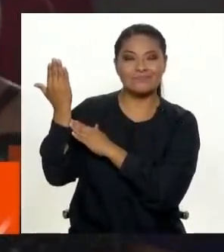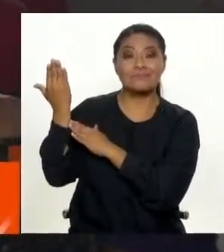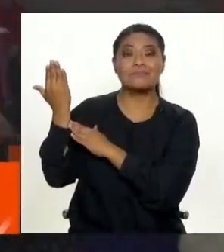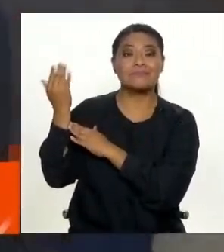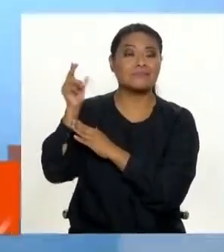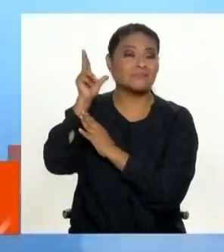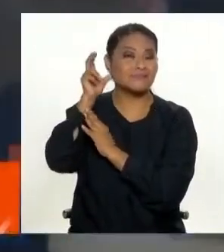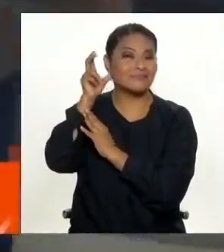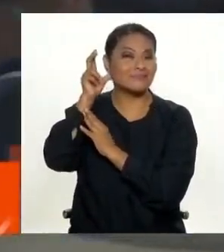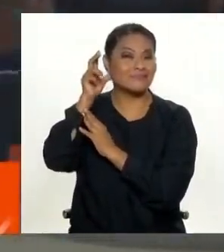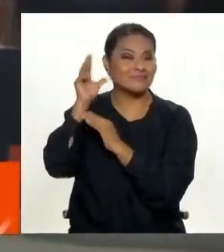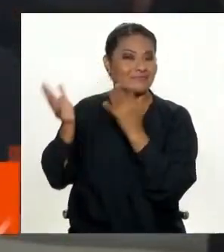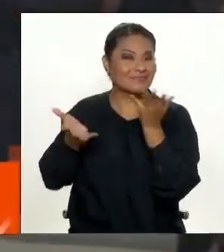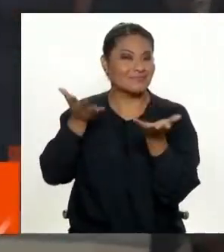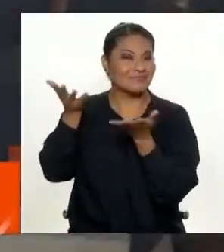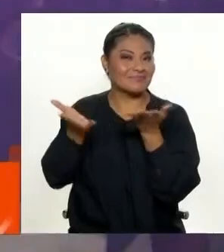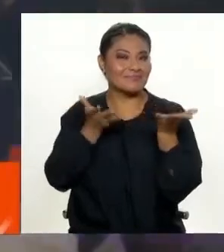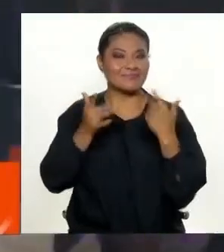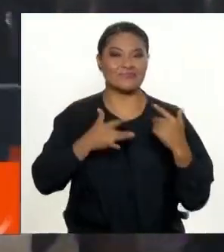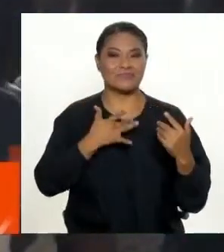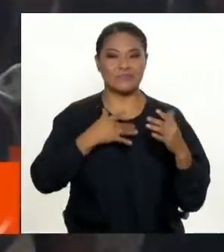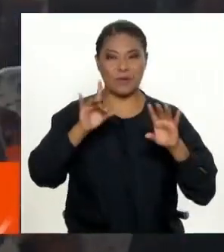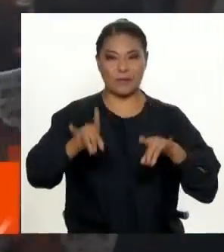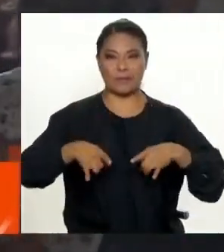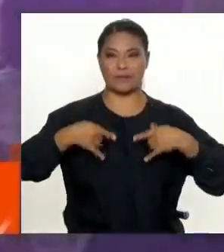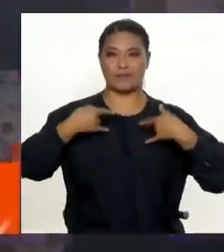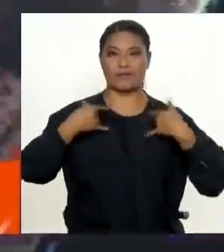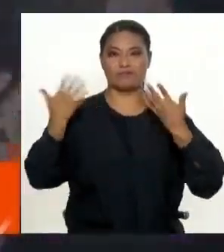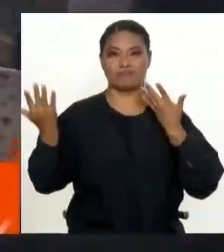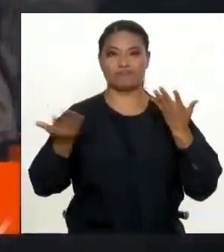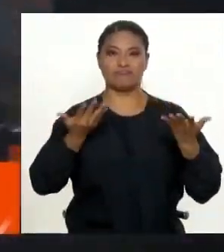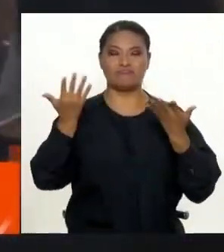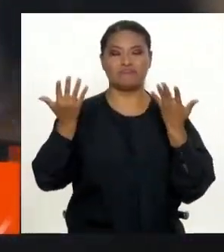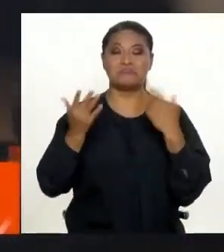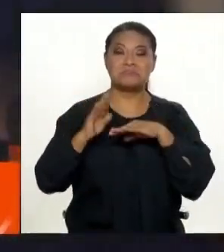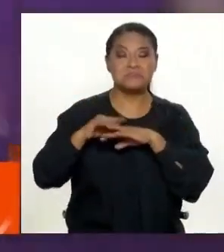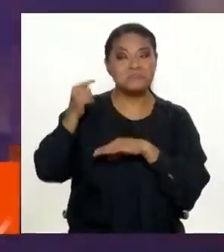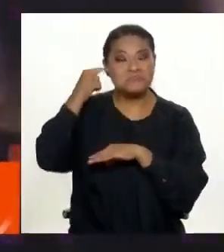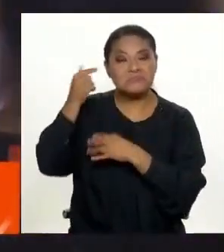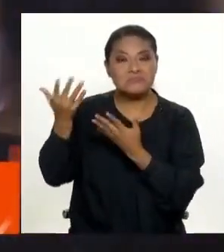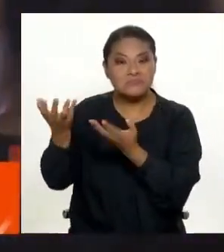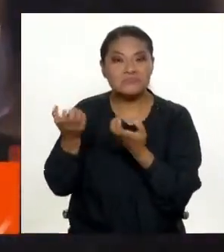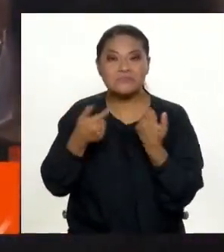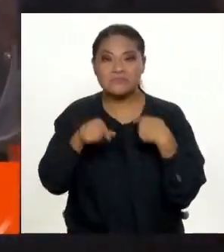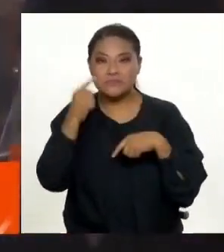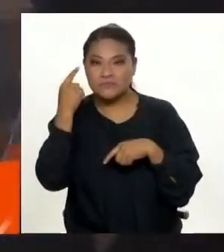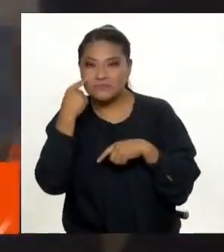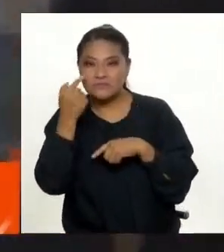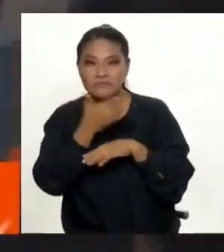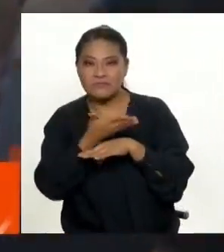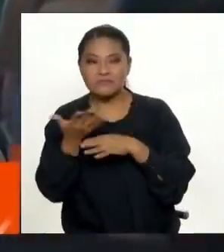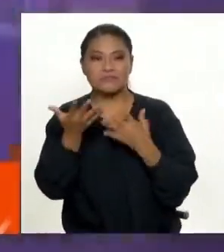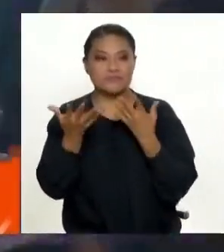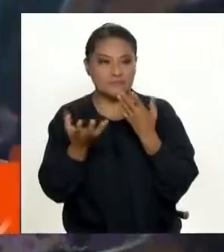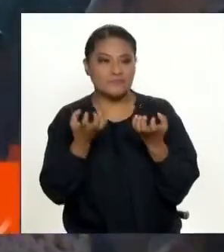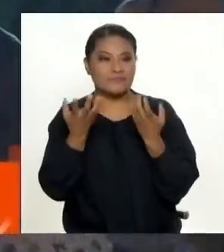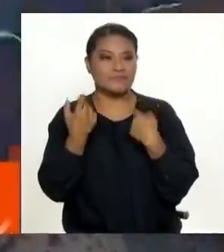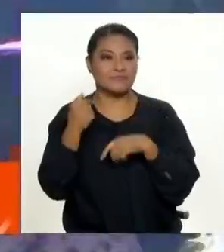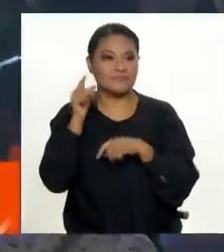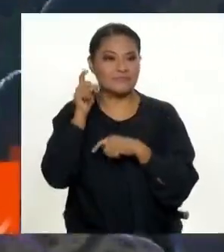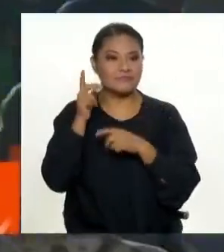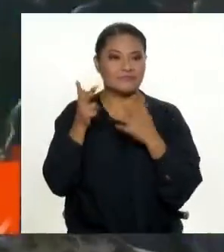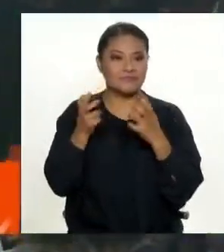estas canciones que obviamente provoca bailar ahí. Marielita, seguro también la productora está con ganas de bailar en el